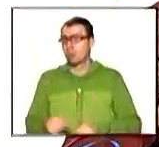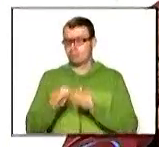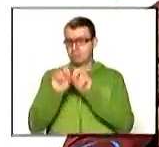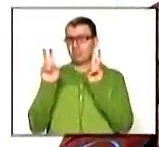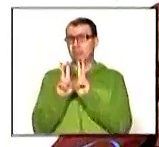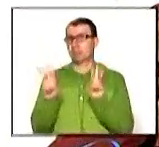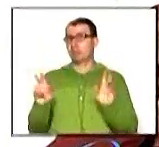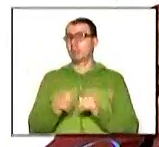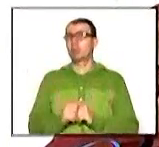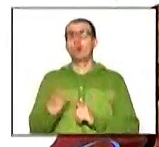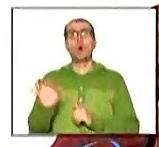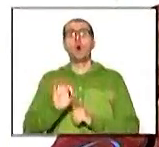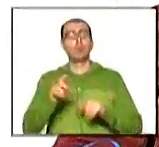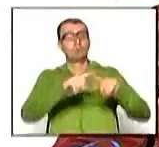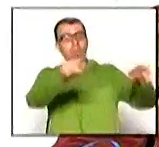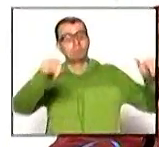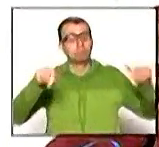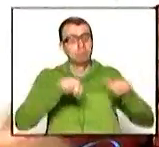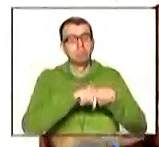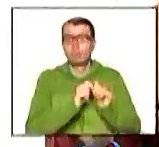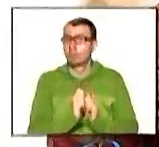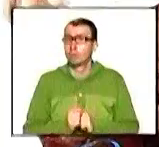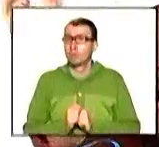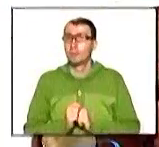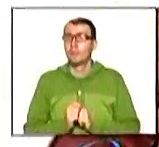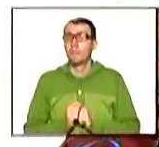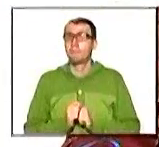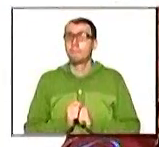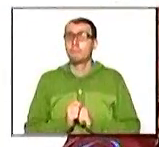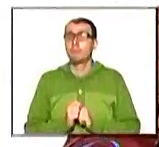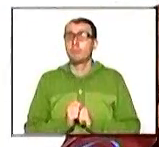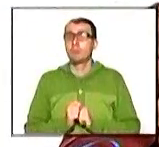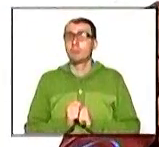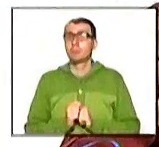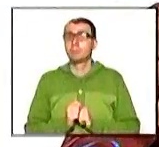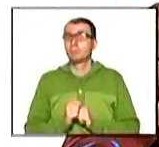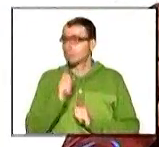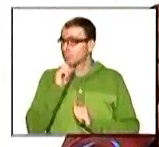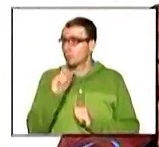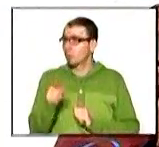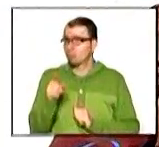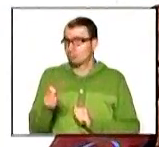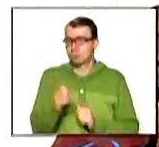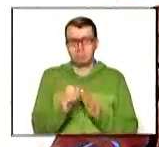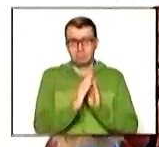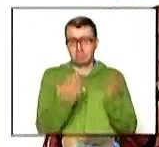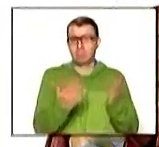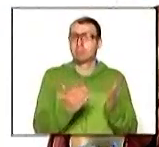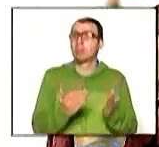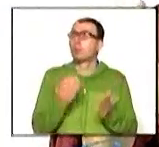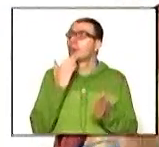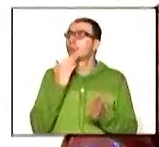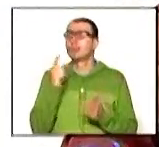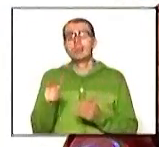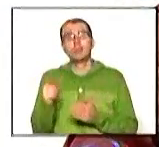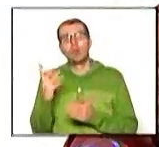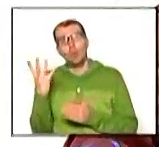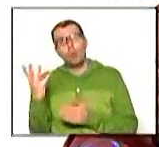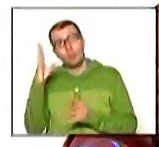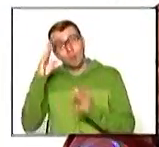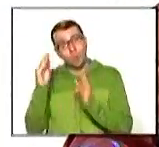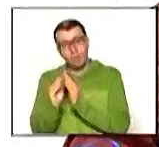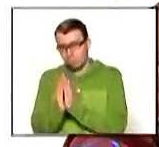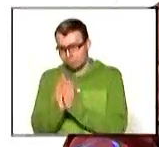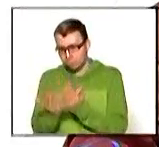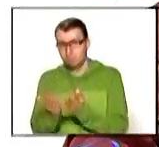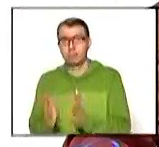En una biblioteca, $8, o en una biblioteca, pregunte por esos libros. El de las Cuatro Acuerdos es un libro pequeño, es muy barato. No